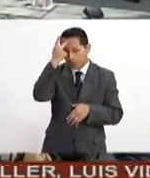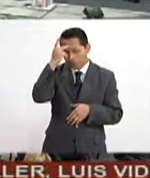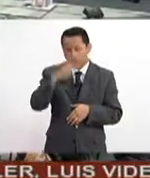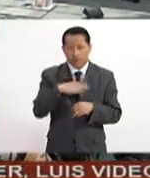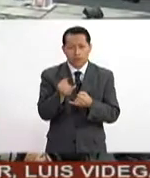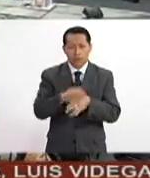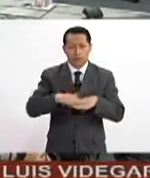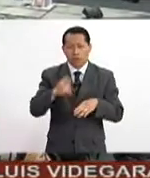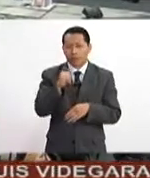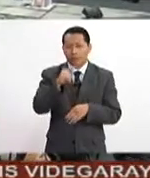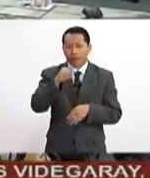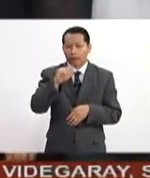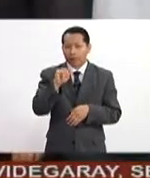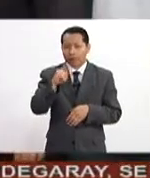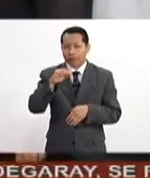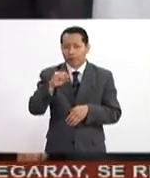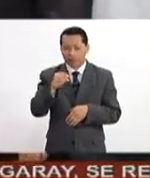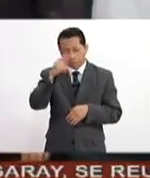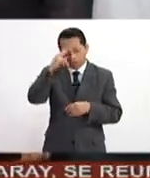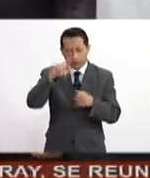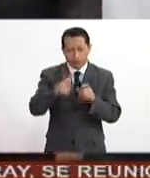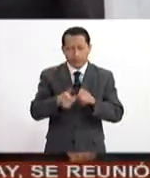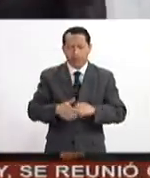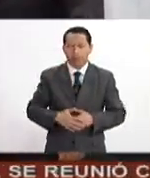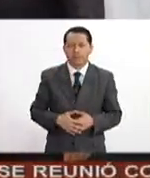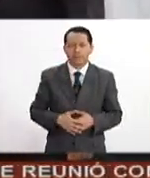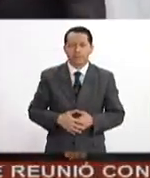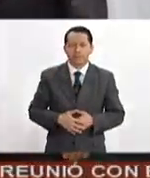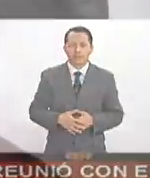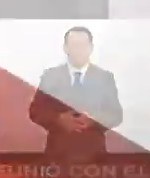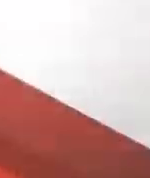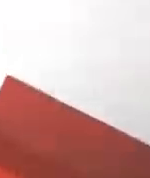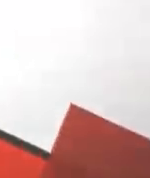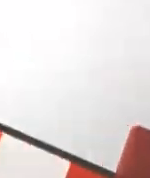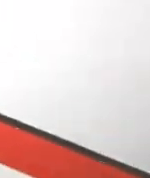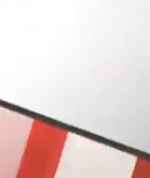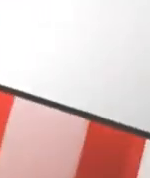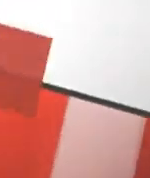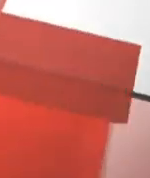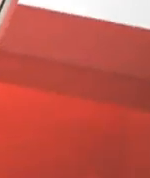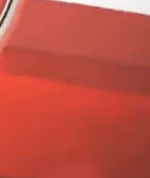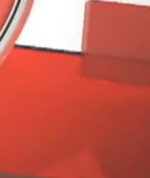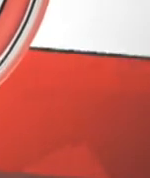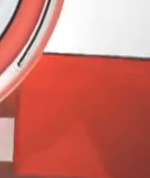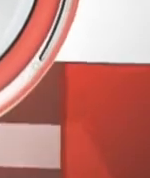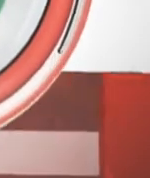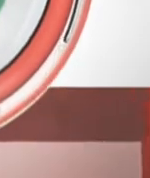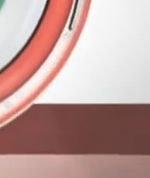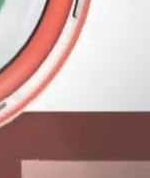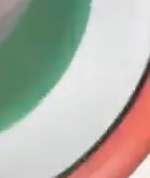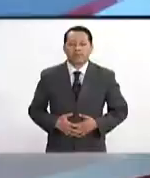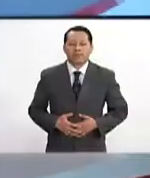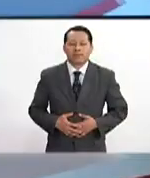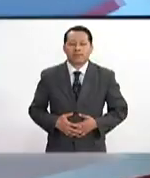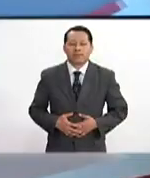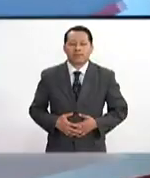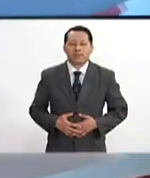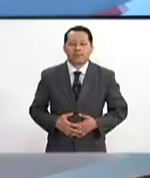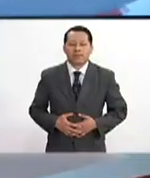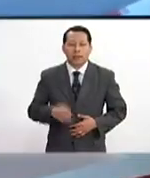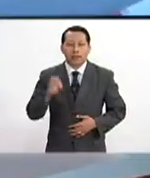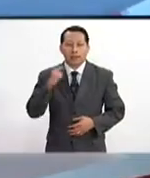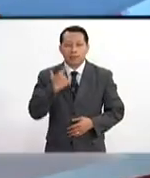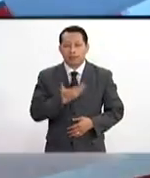Con información de Gustavo Castillo, México al Día.